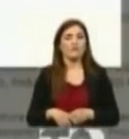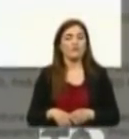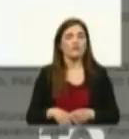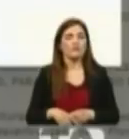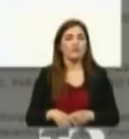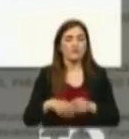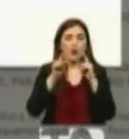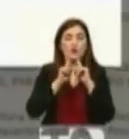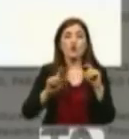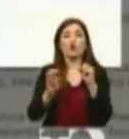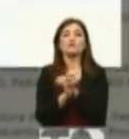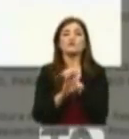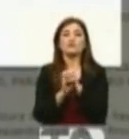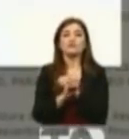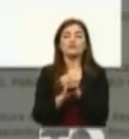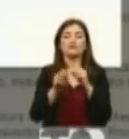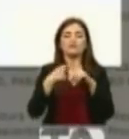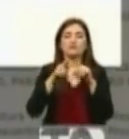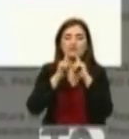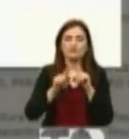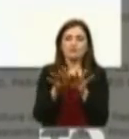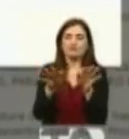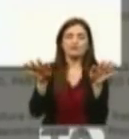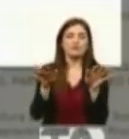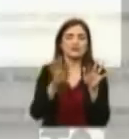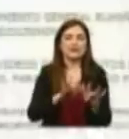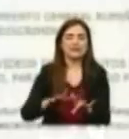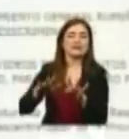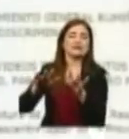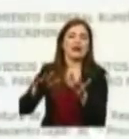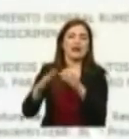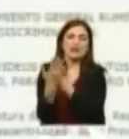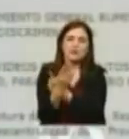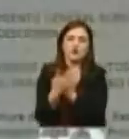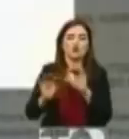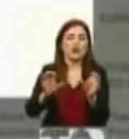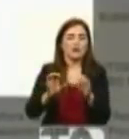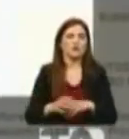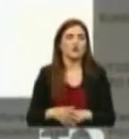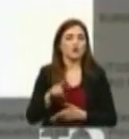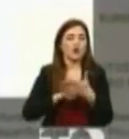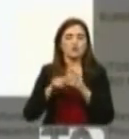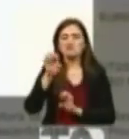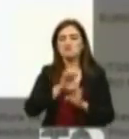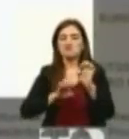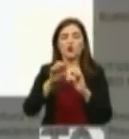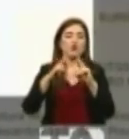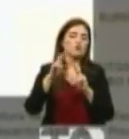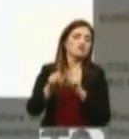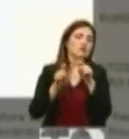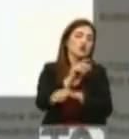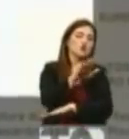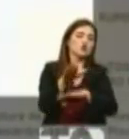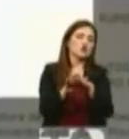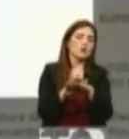dólares para la difusión de publicidad en medios masivos, alternativos y digitales, así como el contrato para medir el conocimiento de la ciudadanía sobre